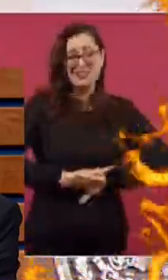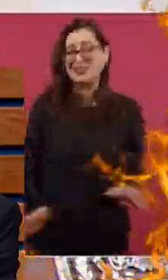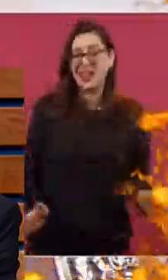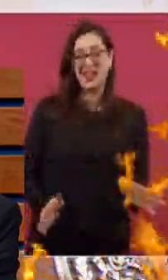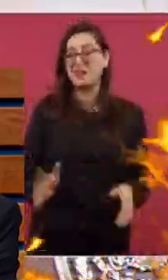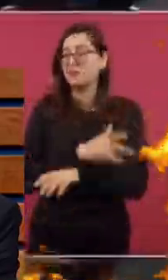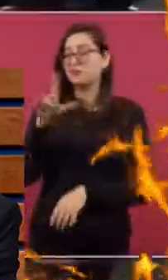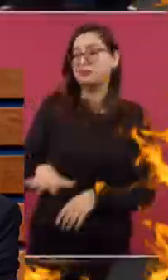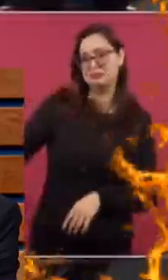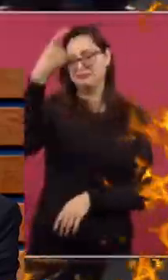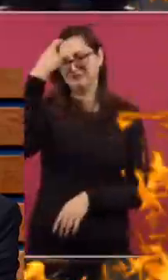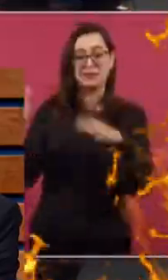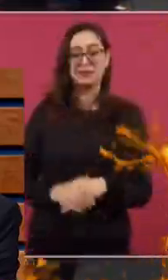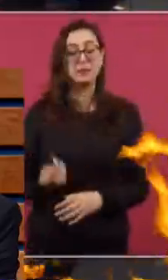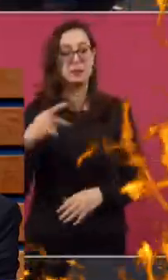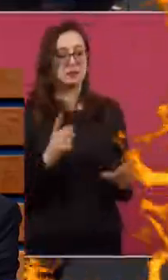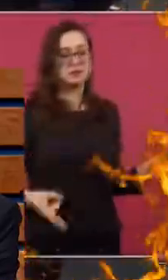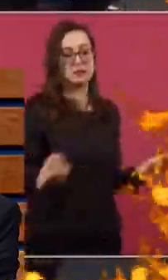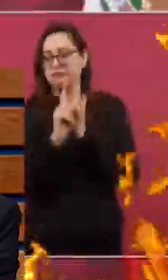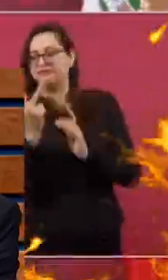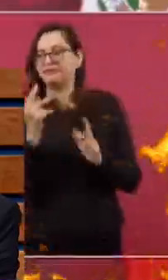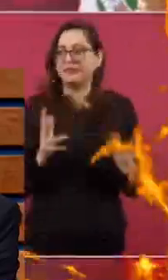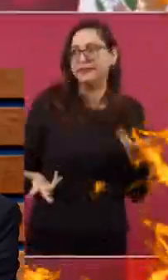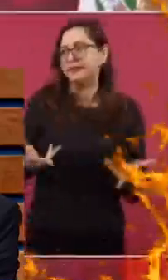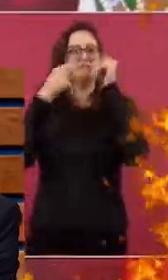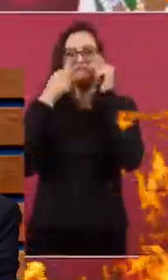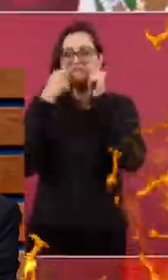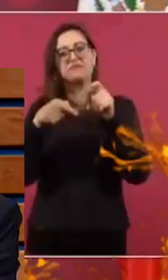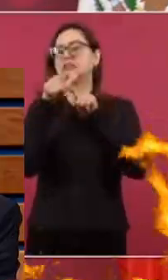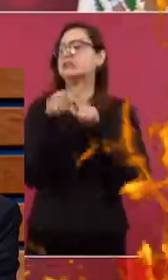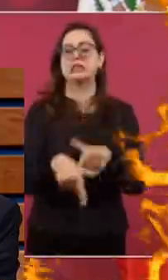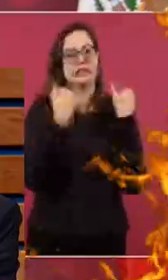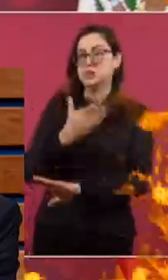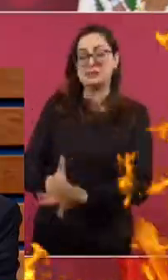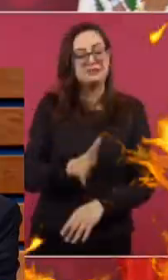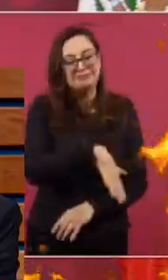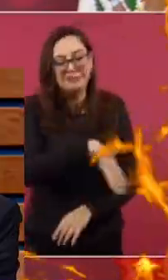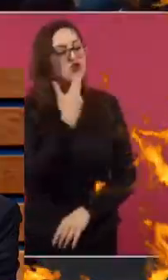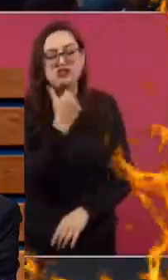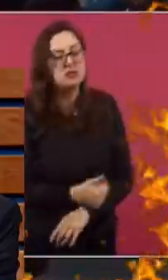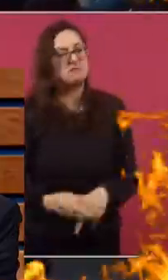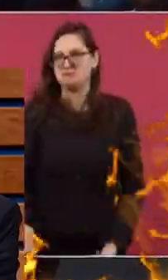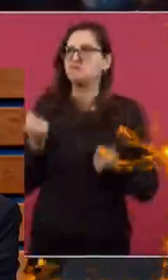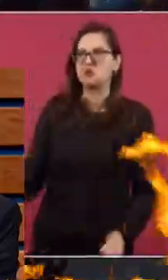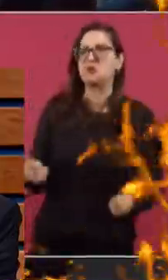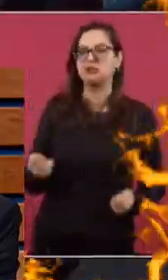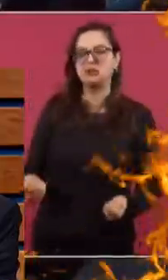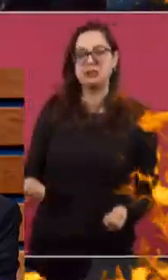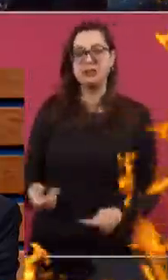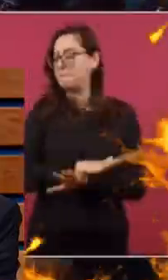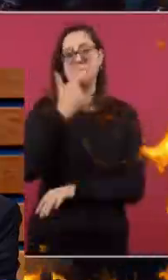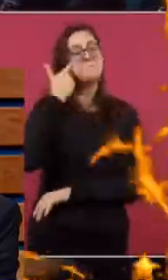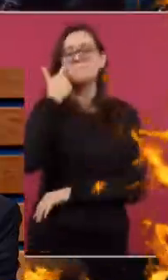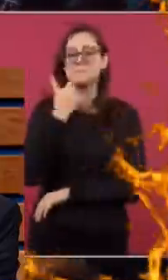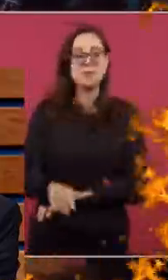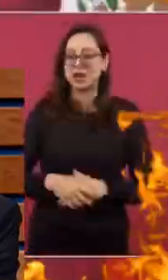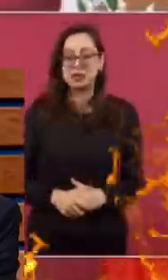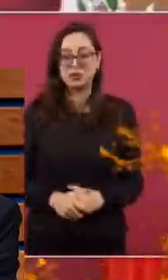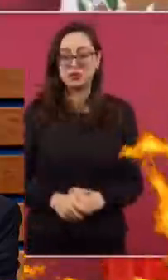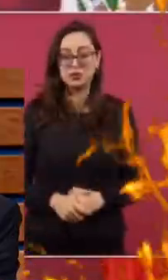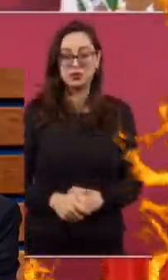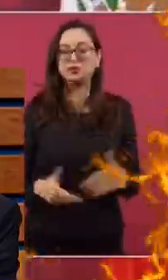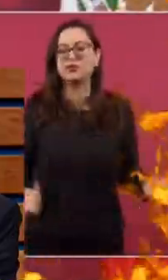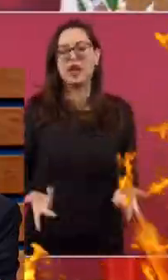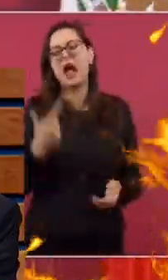andan haciendo los de los medios de información, la mayoría? Como se acostumbraron a una estrategia, se resisten a cambiarla. ¿Ustedes han visto que en los últimos tiempos entren